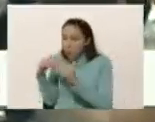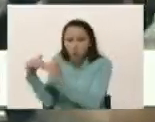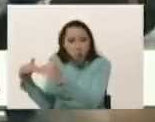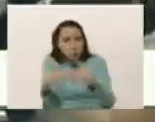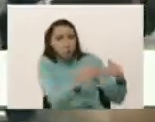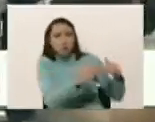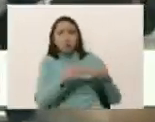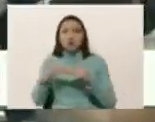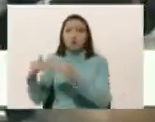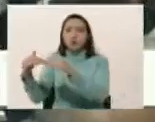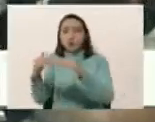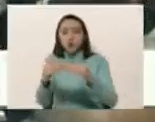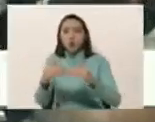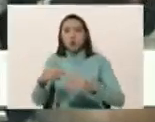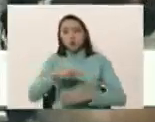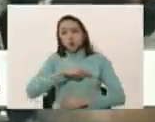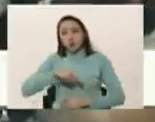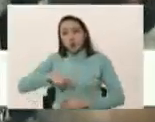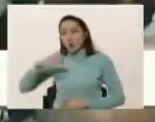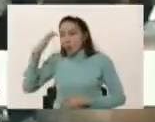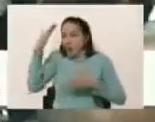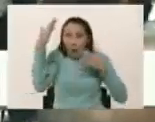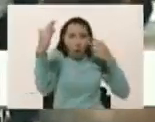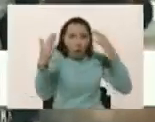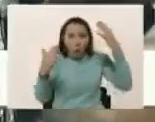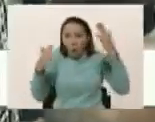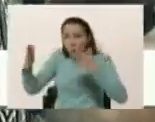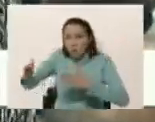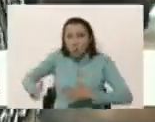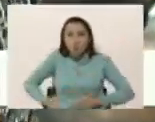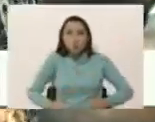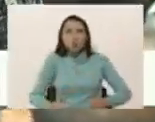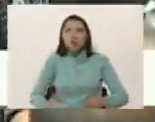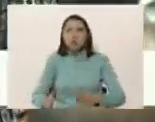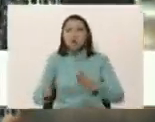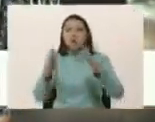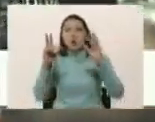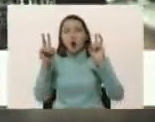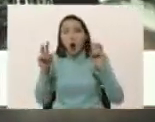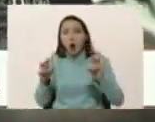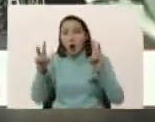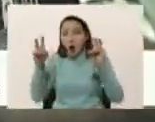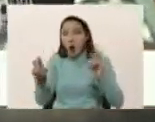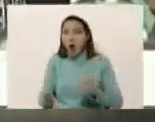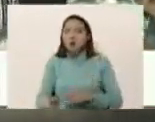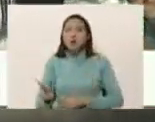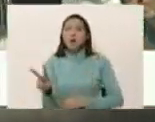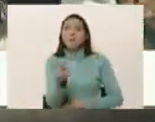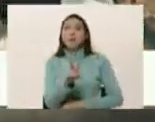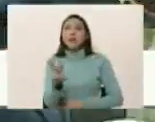tanto insomnio nos lleva por esos sueños y esos senderos de los albores de la nueva república